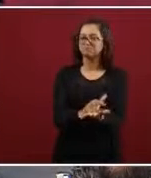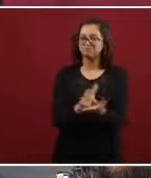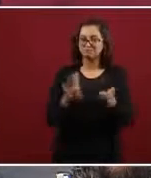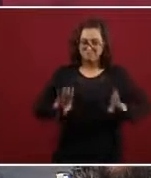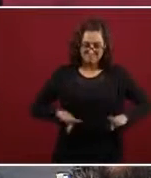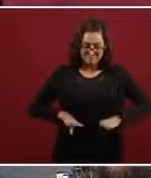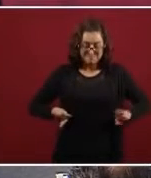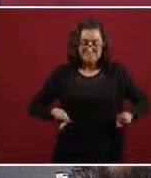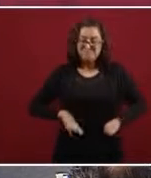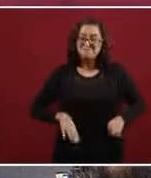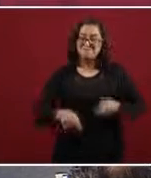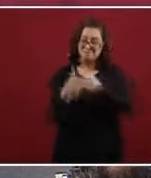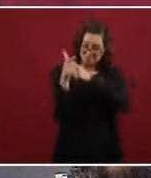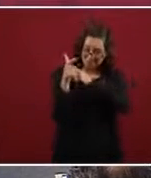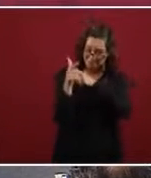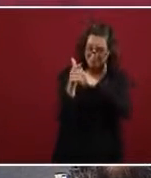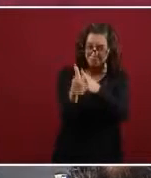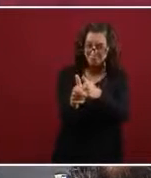estas